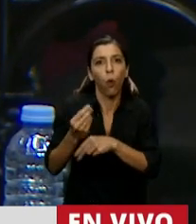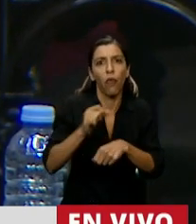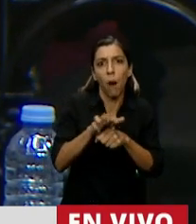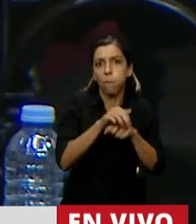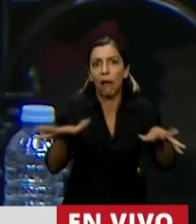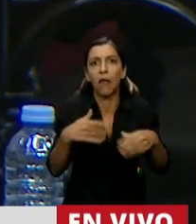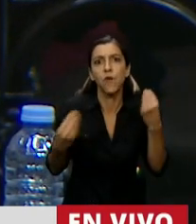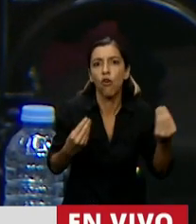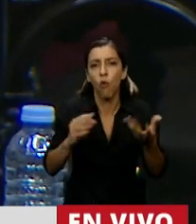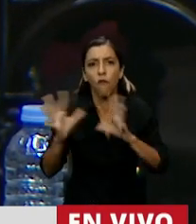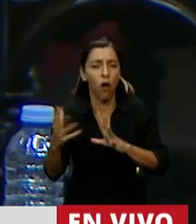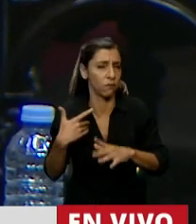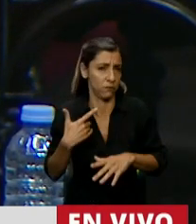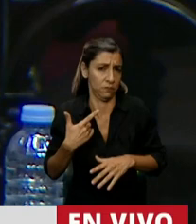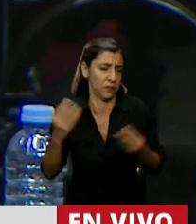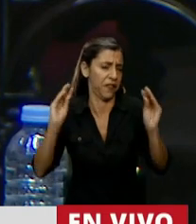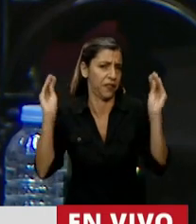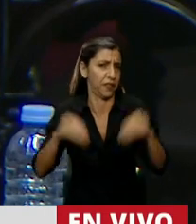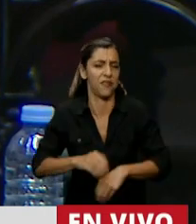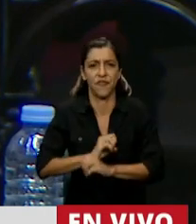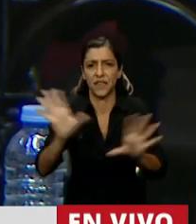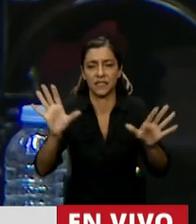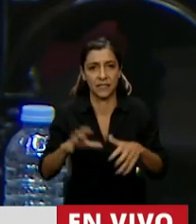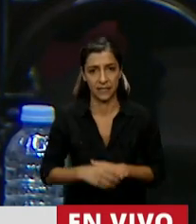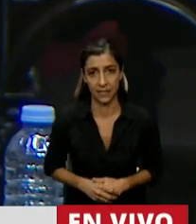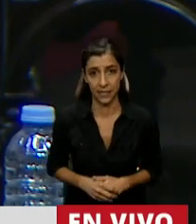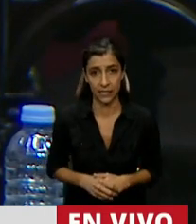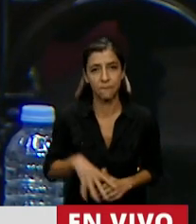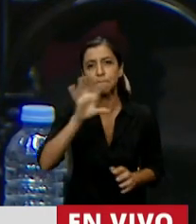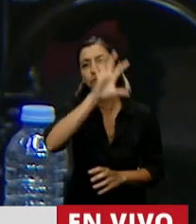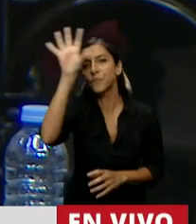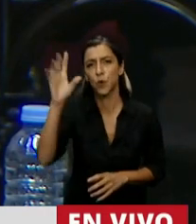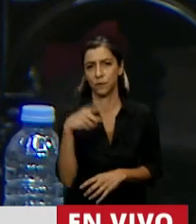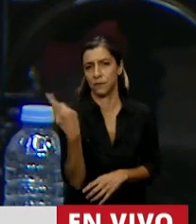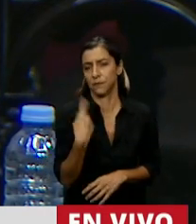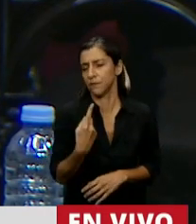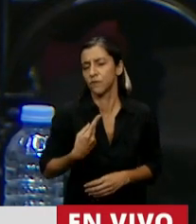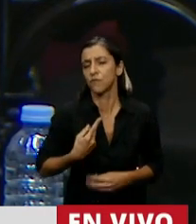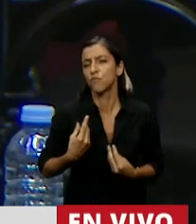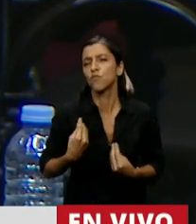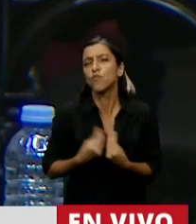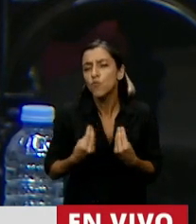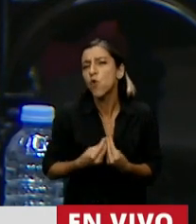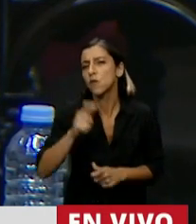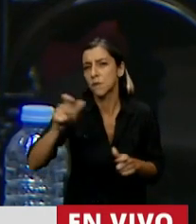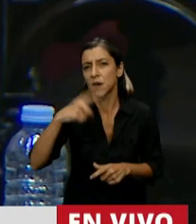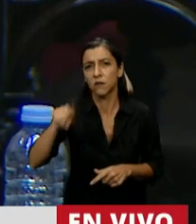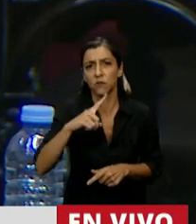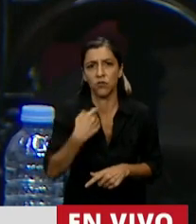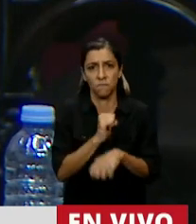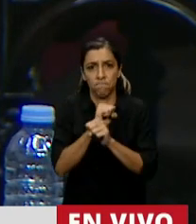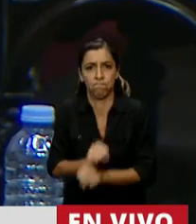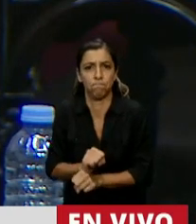de muchas localidades de nuestro país hemos estado encerrados viendo vulnerados nuestros derechos